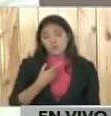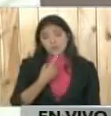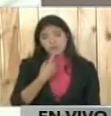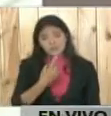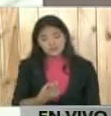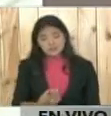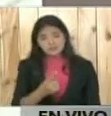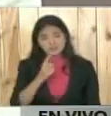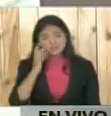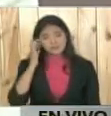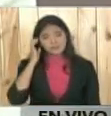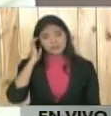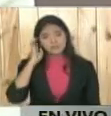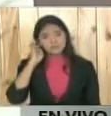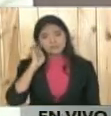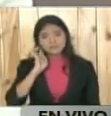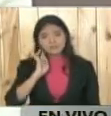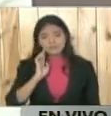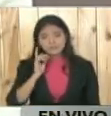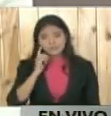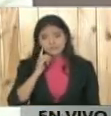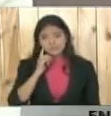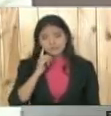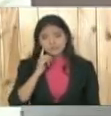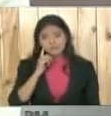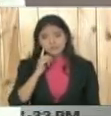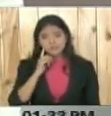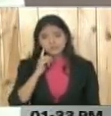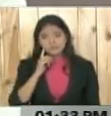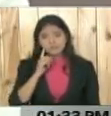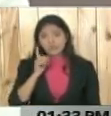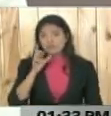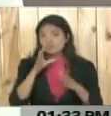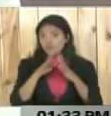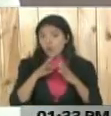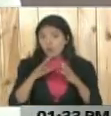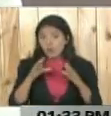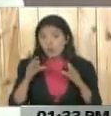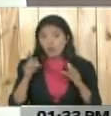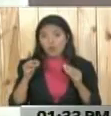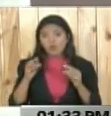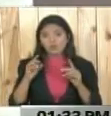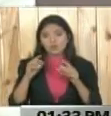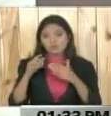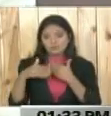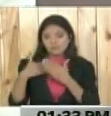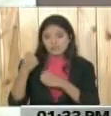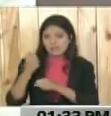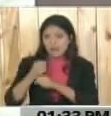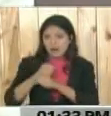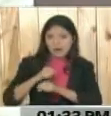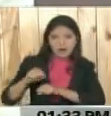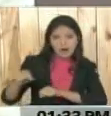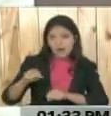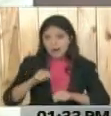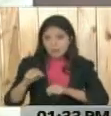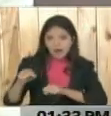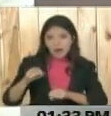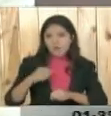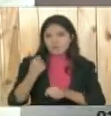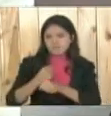que los frutos que sembró Carlos los estamos viendo nuevamente